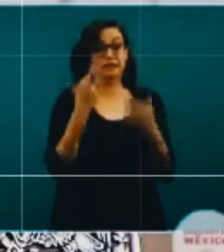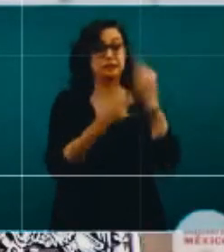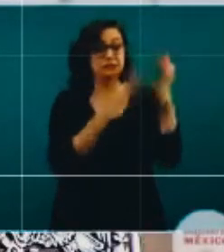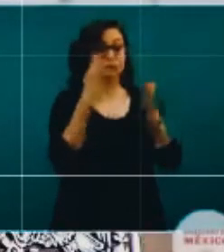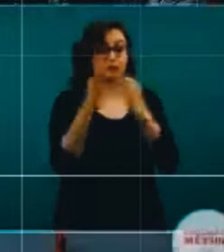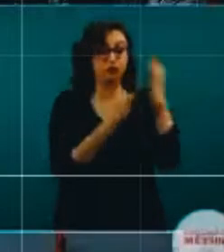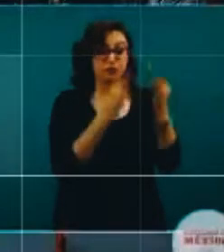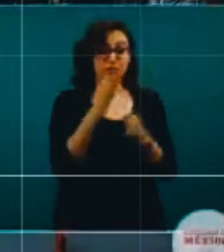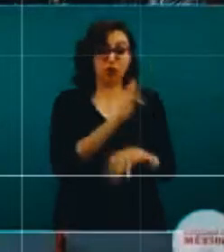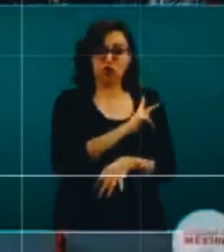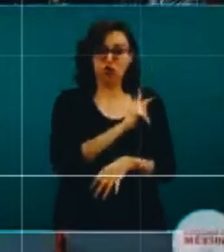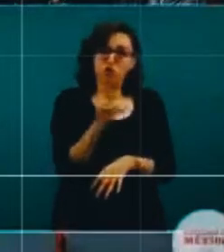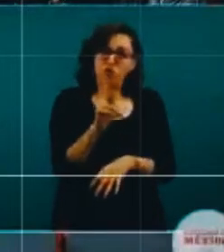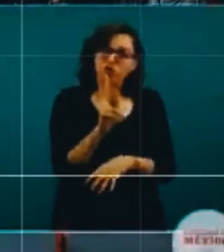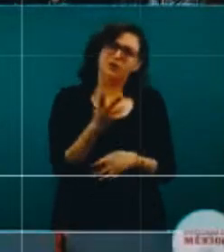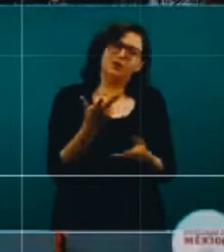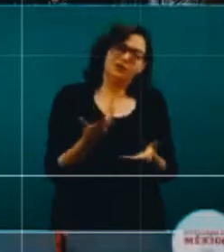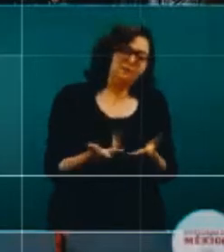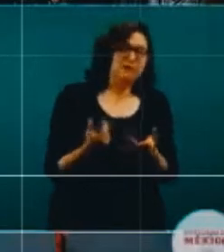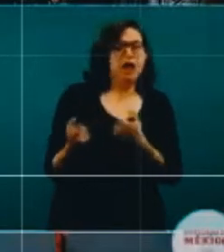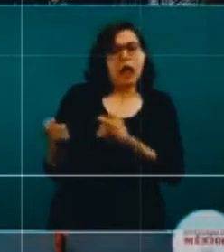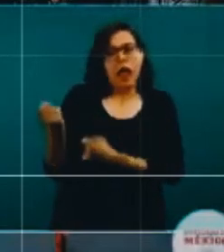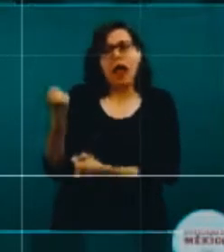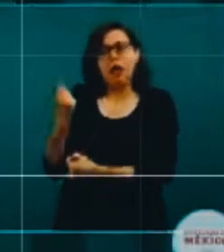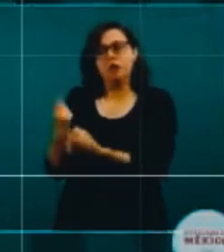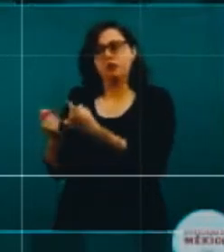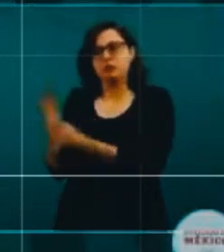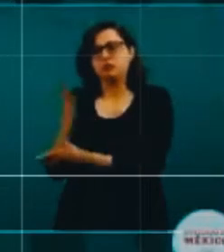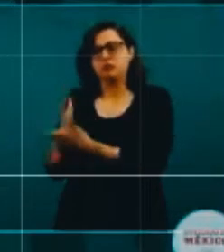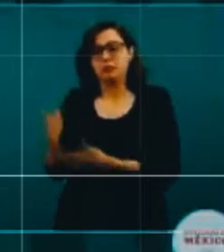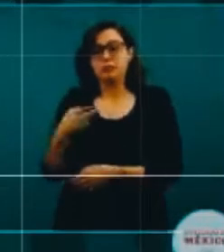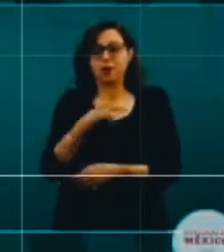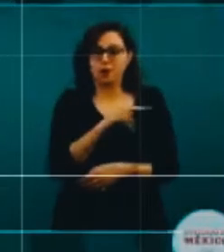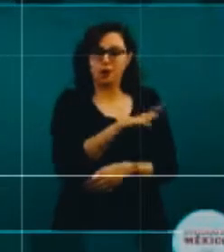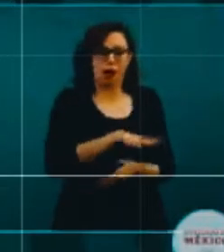pero sí es un periodismo corporativo,